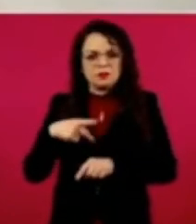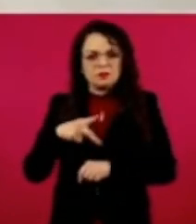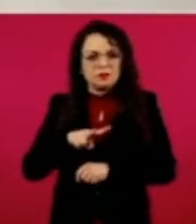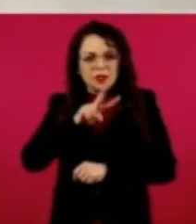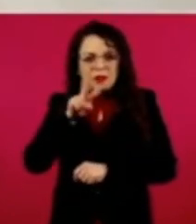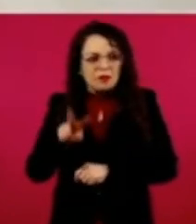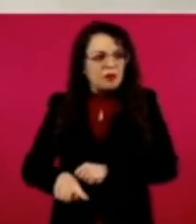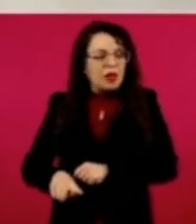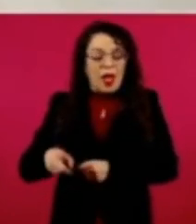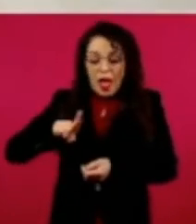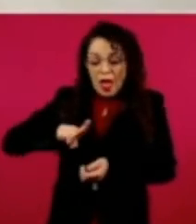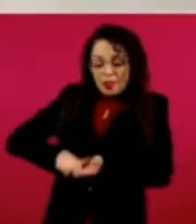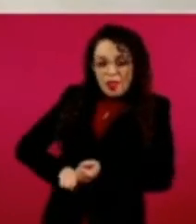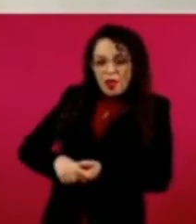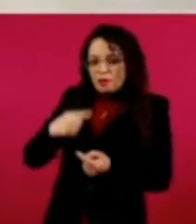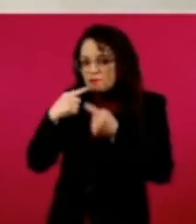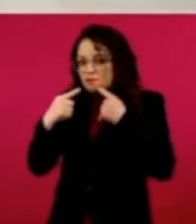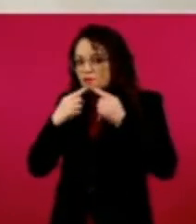finalizando, ¿no?